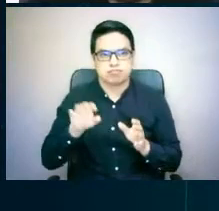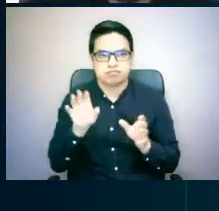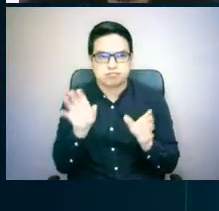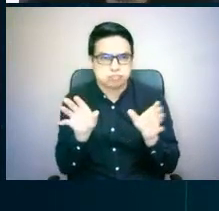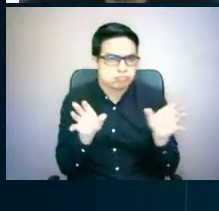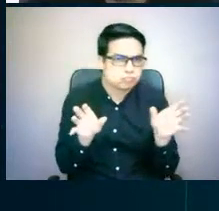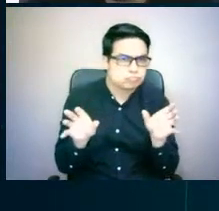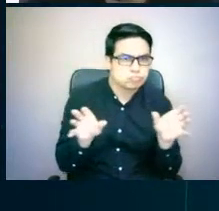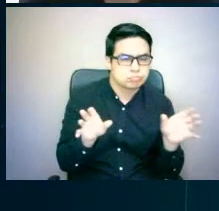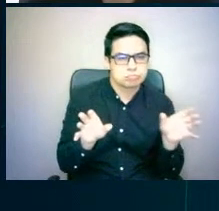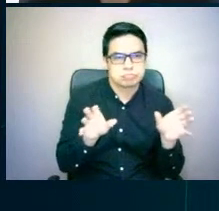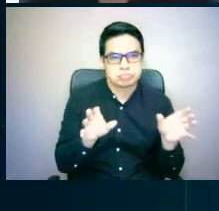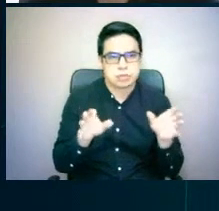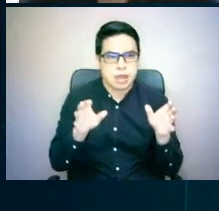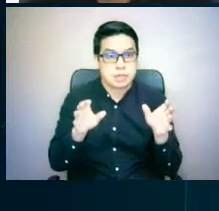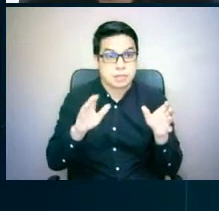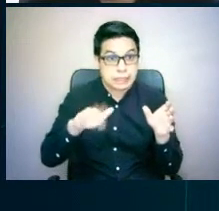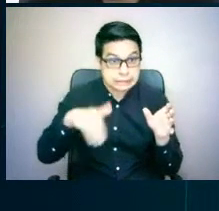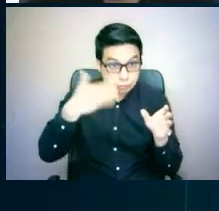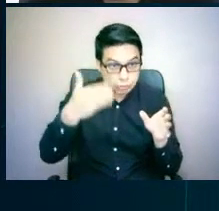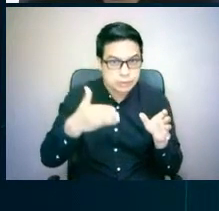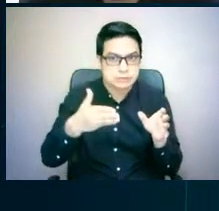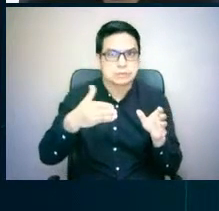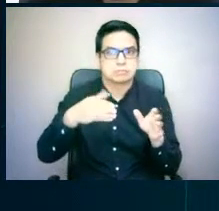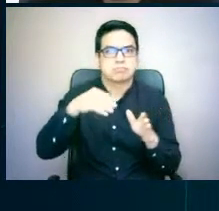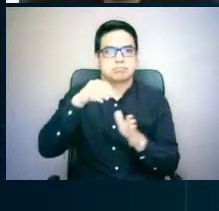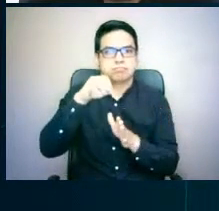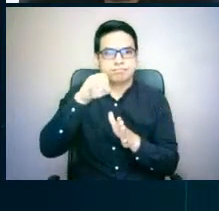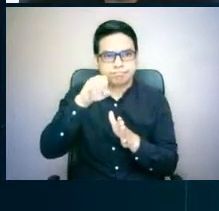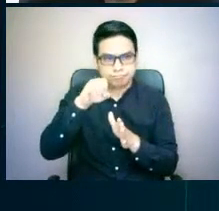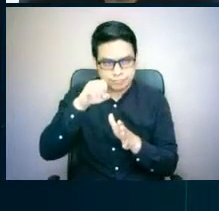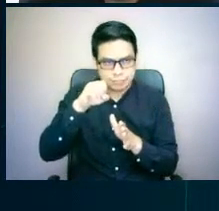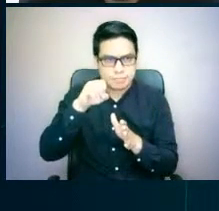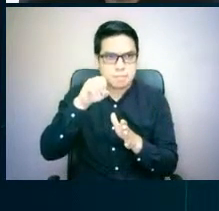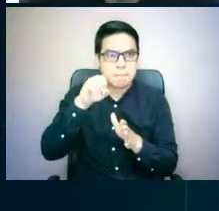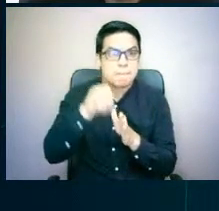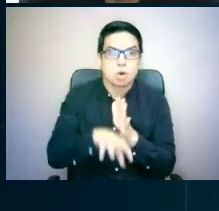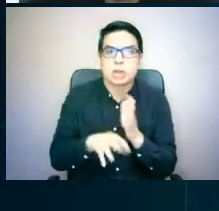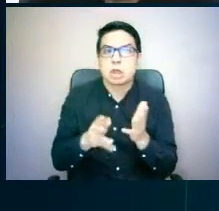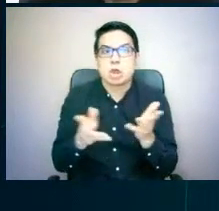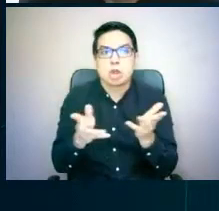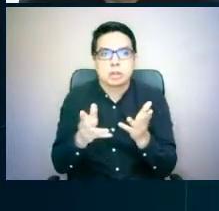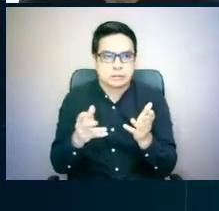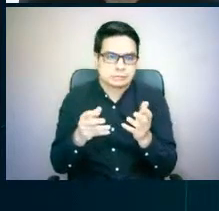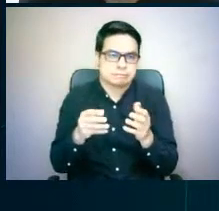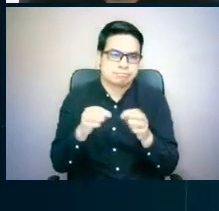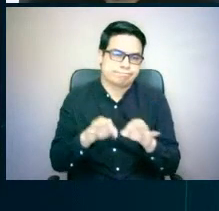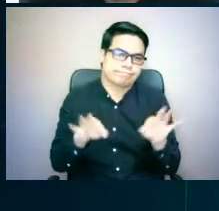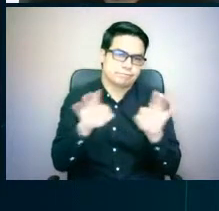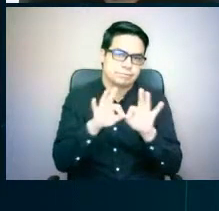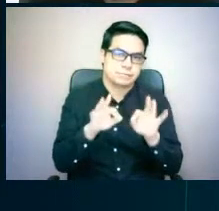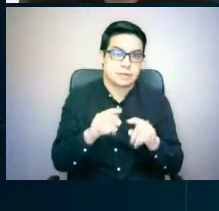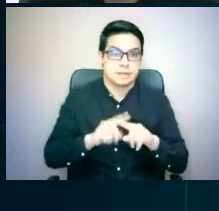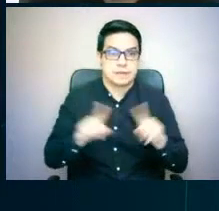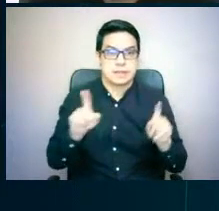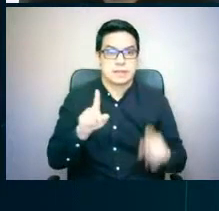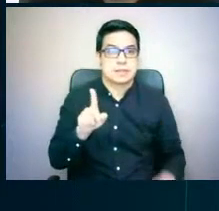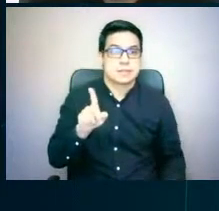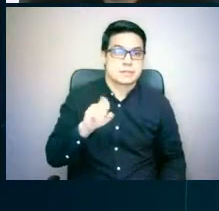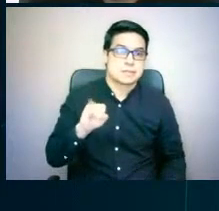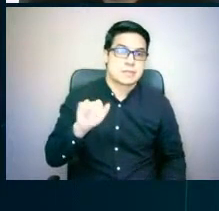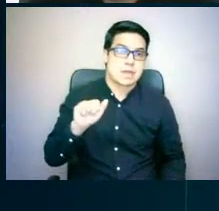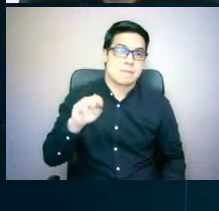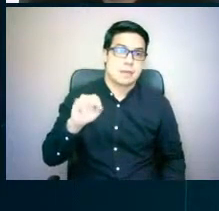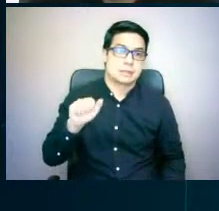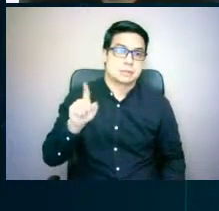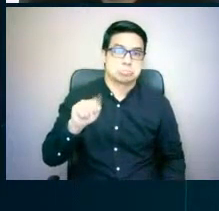estos gases, después de ser utilizados, son declarados como desechos peligrosos. Mientras que Siemens no